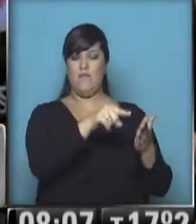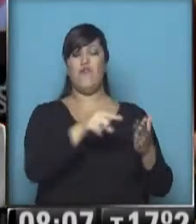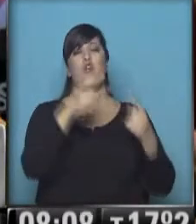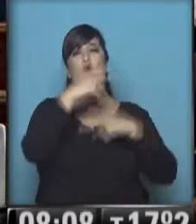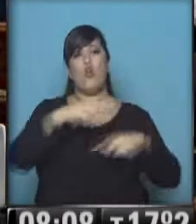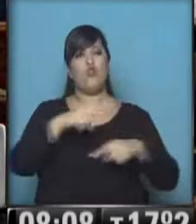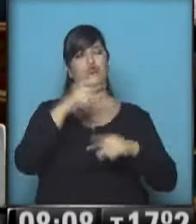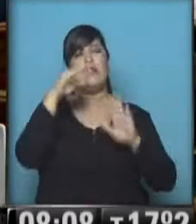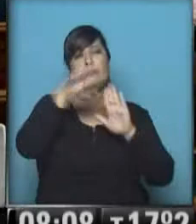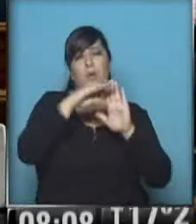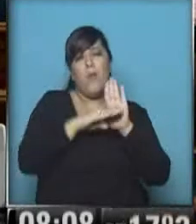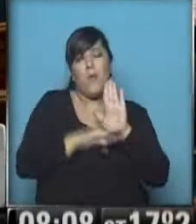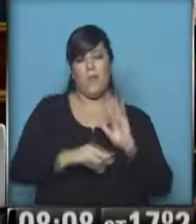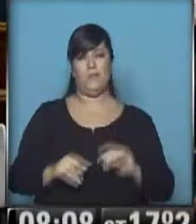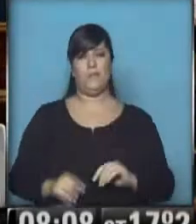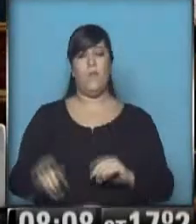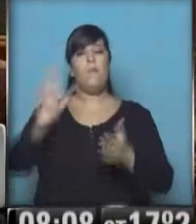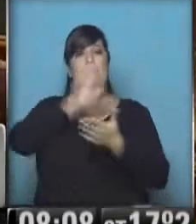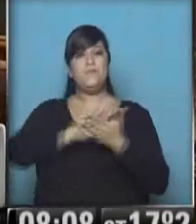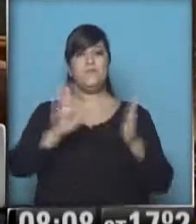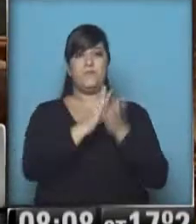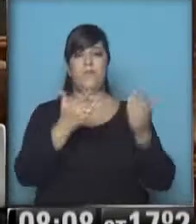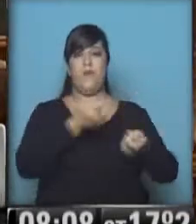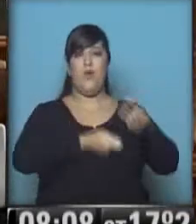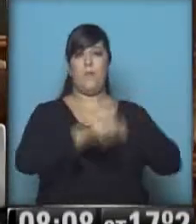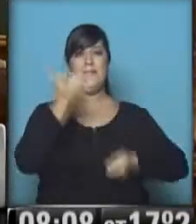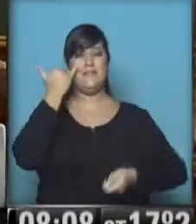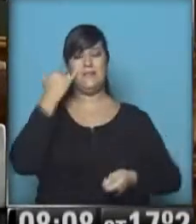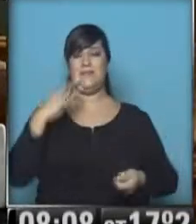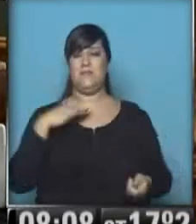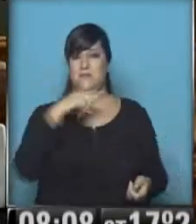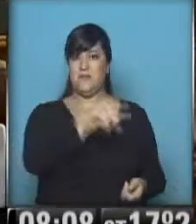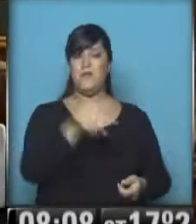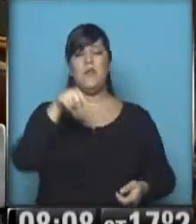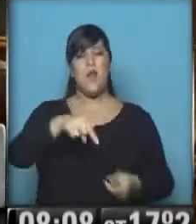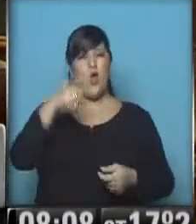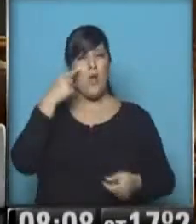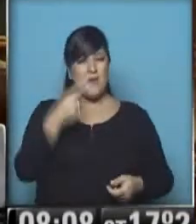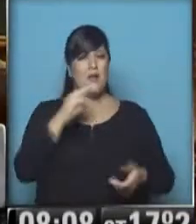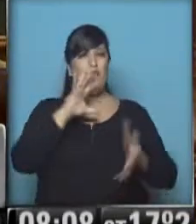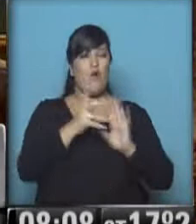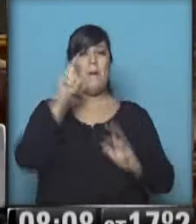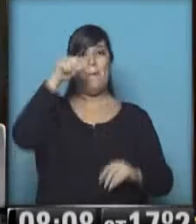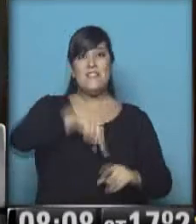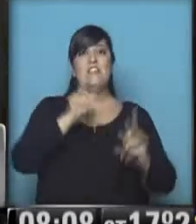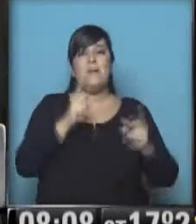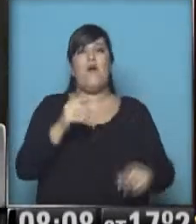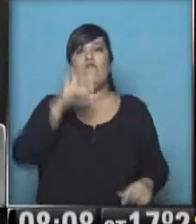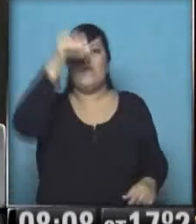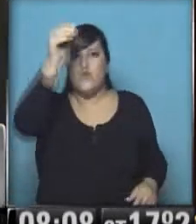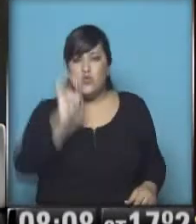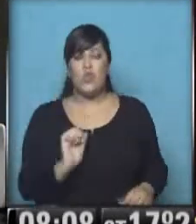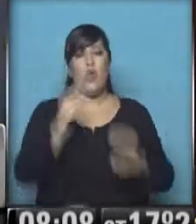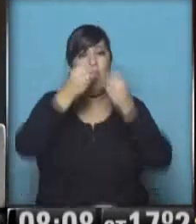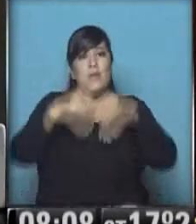muy concretas el nuevo código civil y comercial de la nación que mira al presente y al futuro según ricardo lorenzetti entrará en vigencia